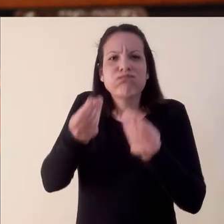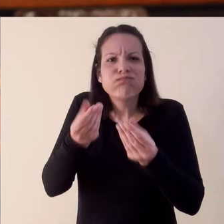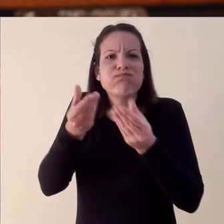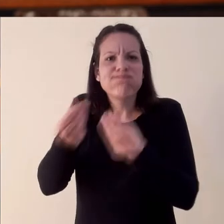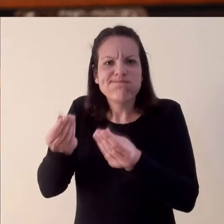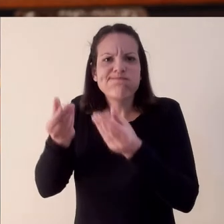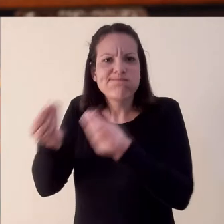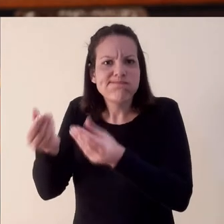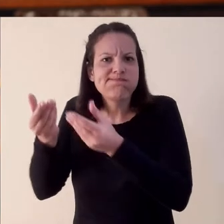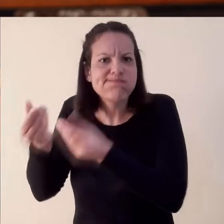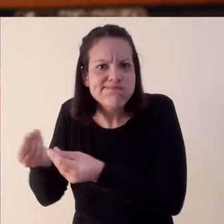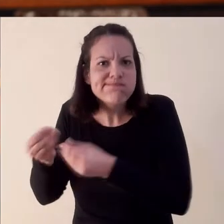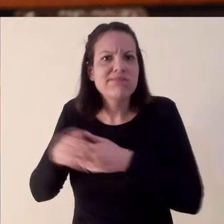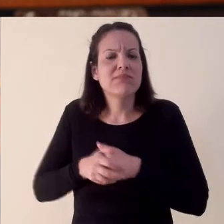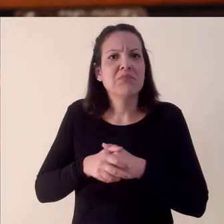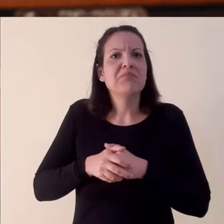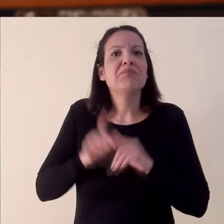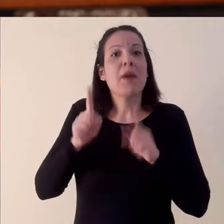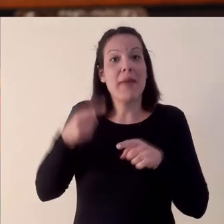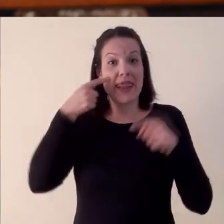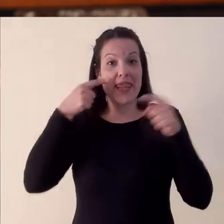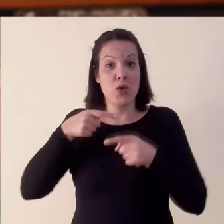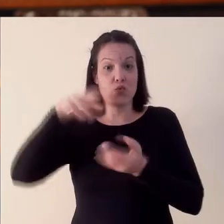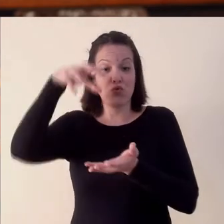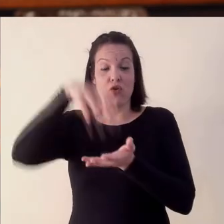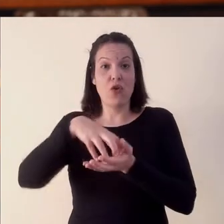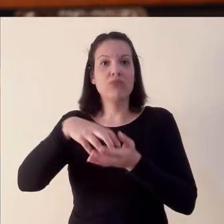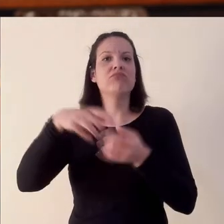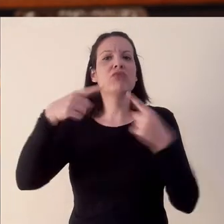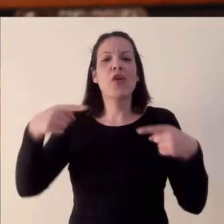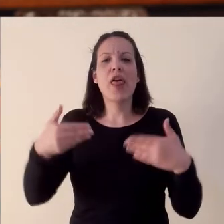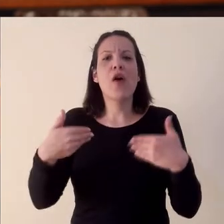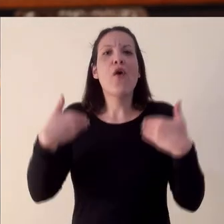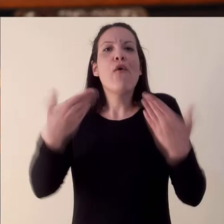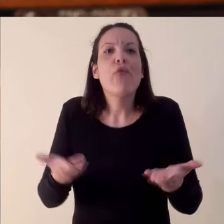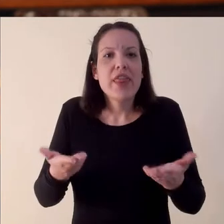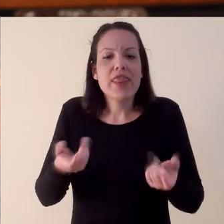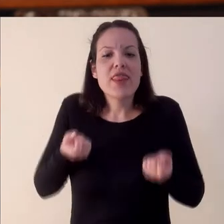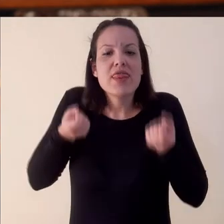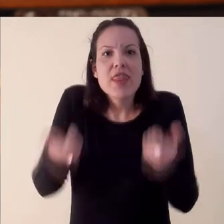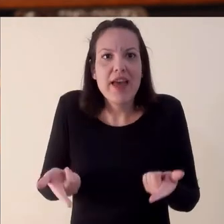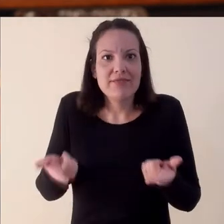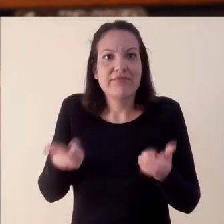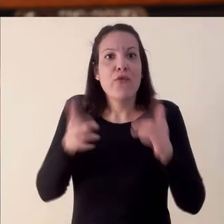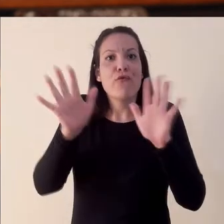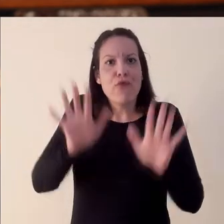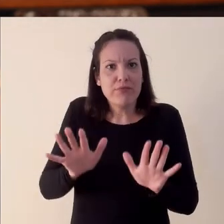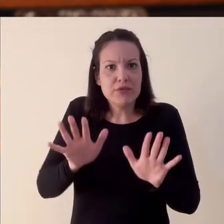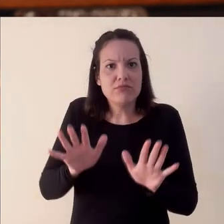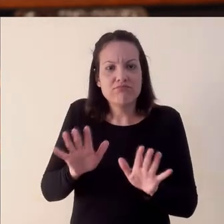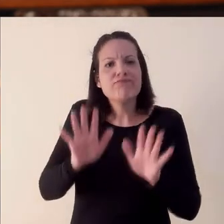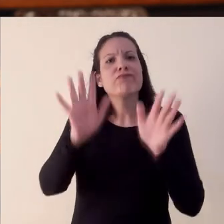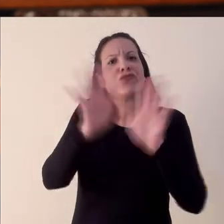historia de vida y desde lo que la institución puede ofrecer para la formación, no solo